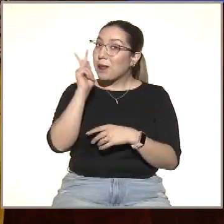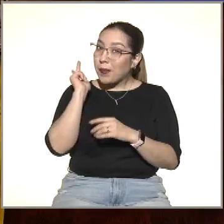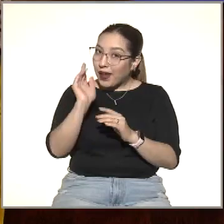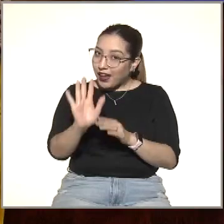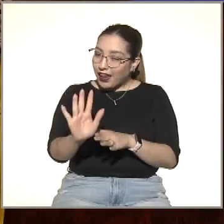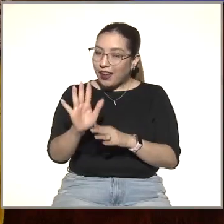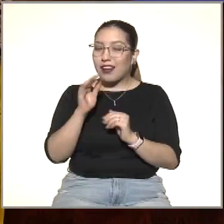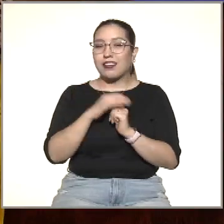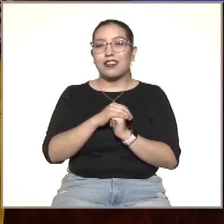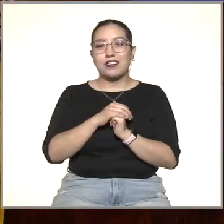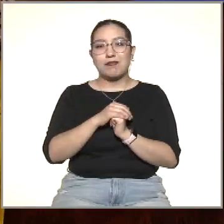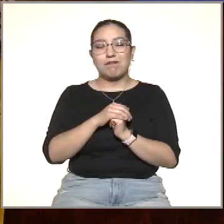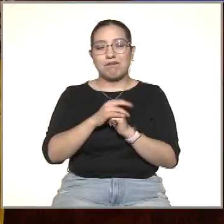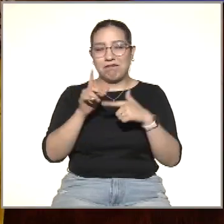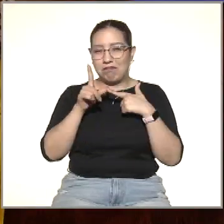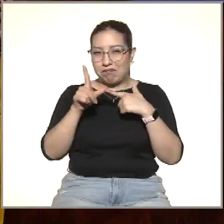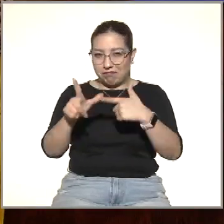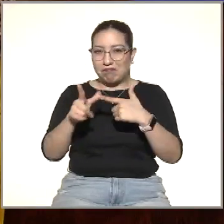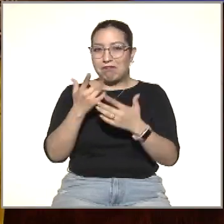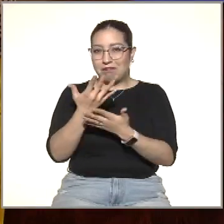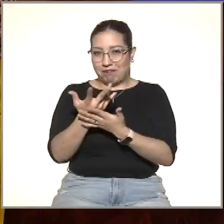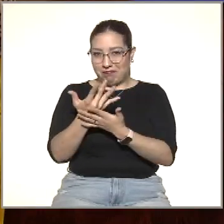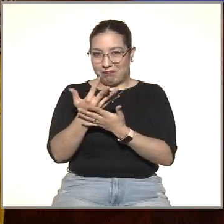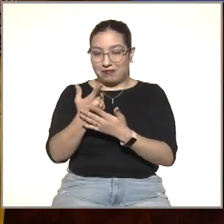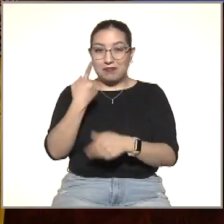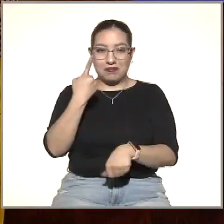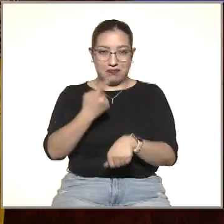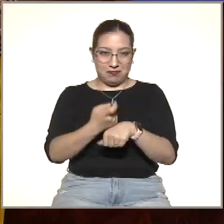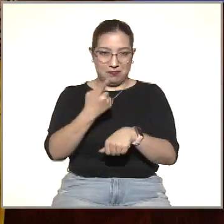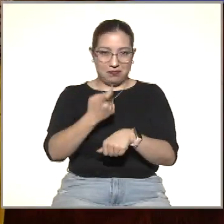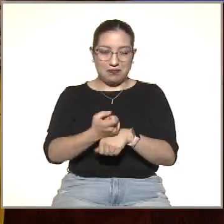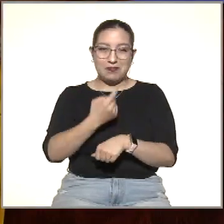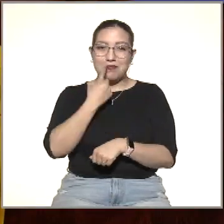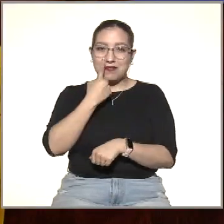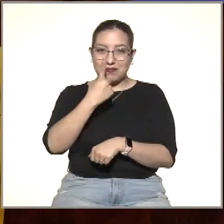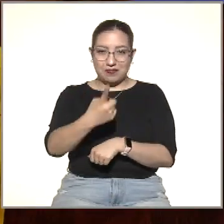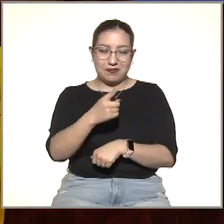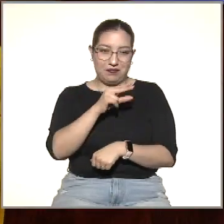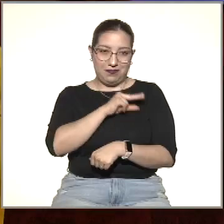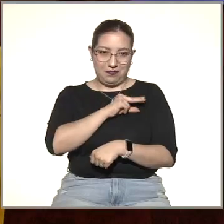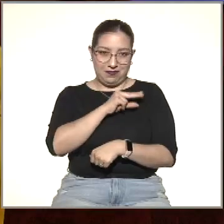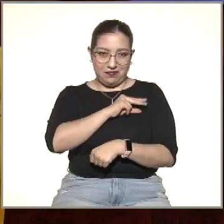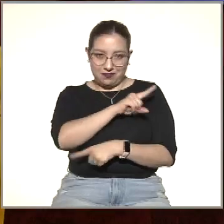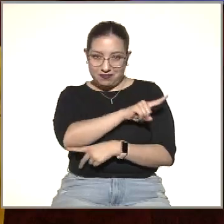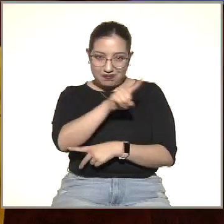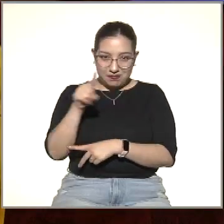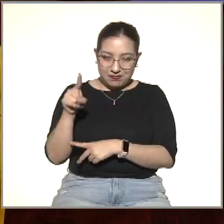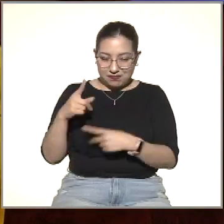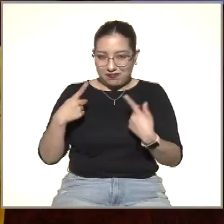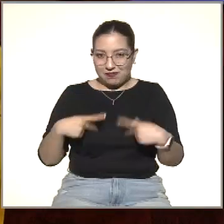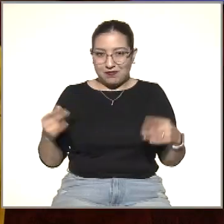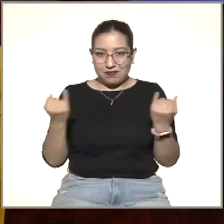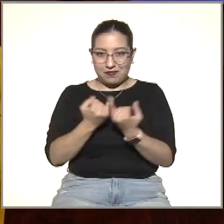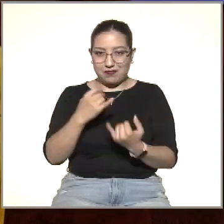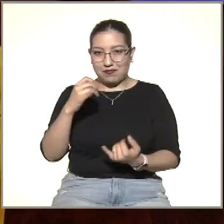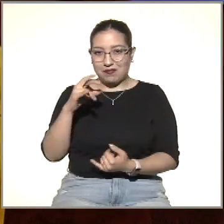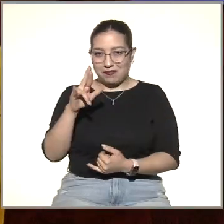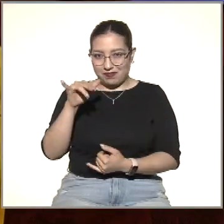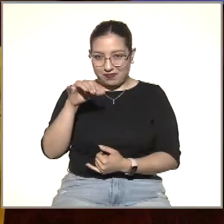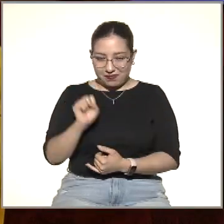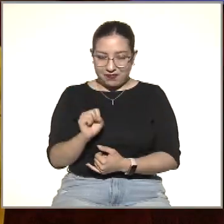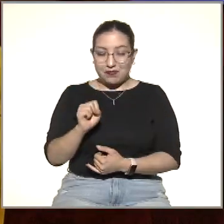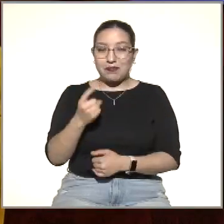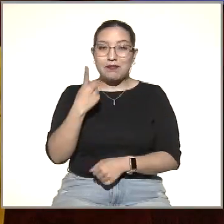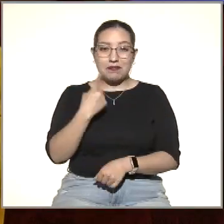sus comentarios, porque la verdad creo que les va a dar muchísimo para conversar a los especialistas y a Cris. Antes de eso, quiero invitarles a que